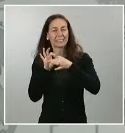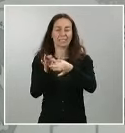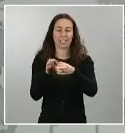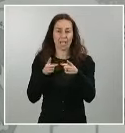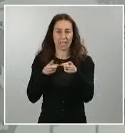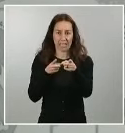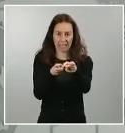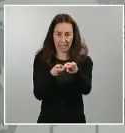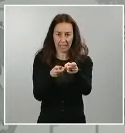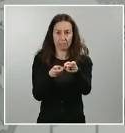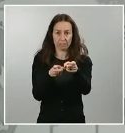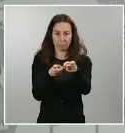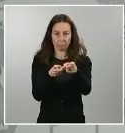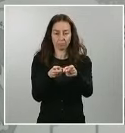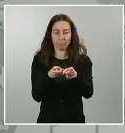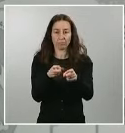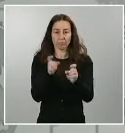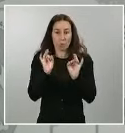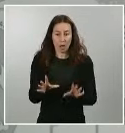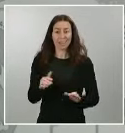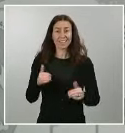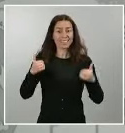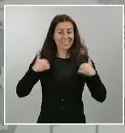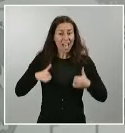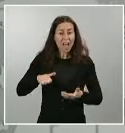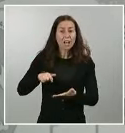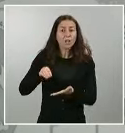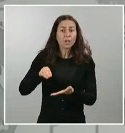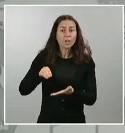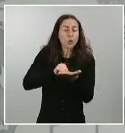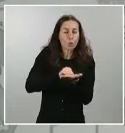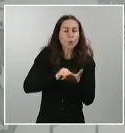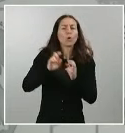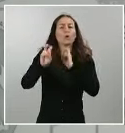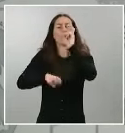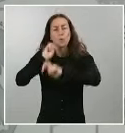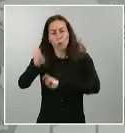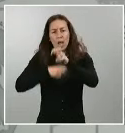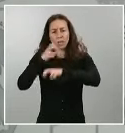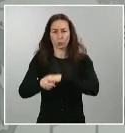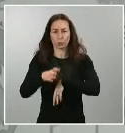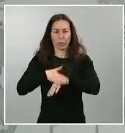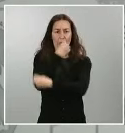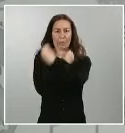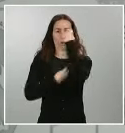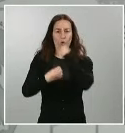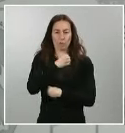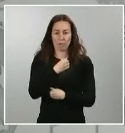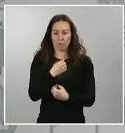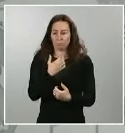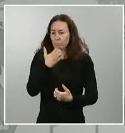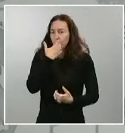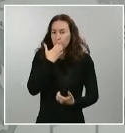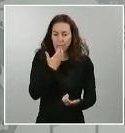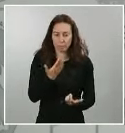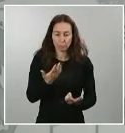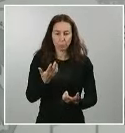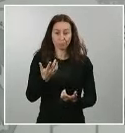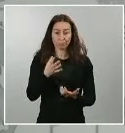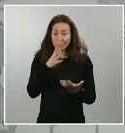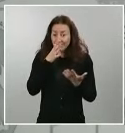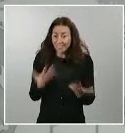la recuperación europea. Y tiene que hacerlo cuanto antes, con medidas que respalden pues, el endeudamiento público que estamos